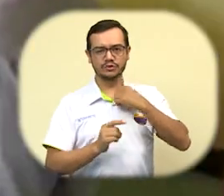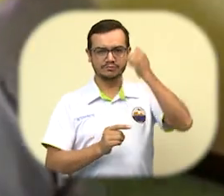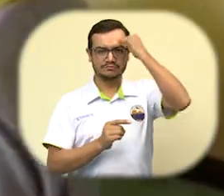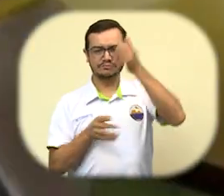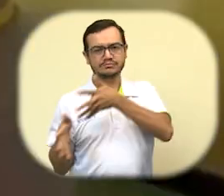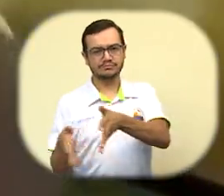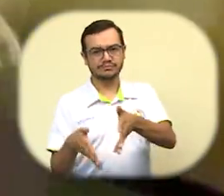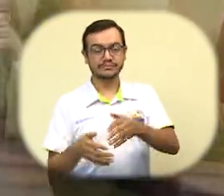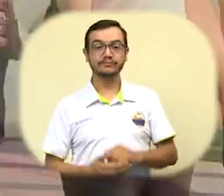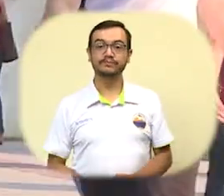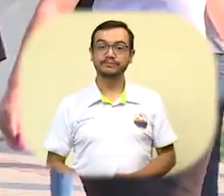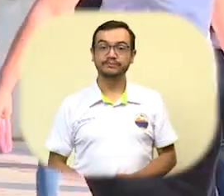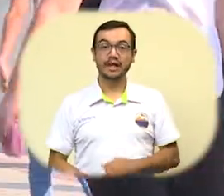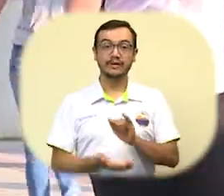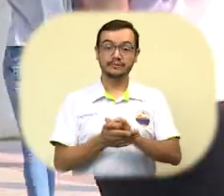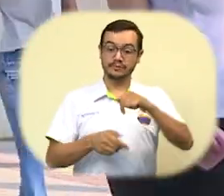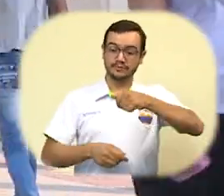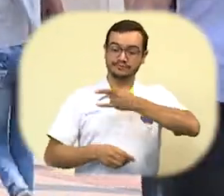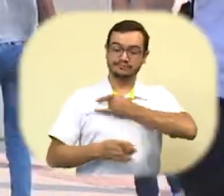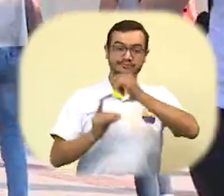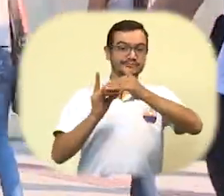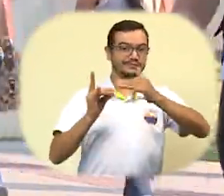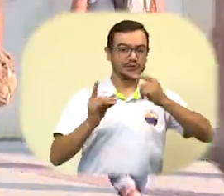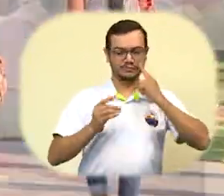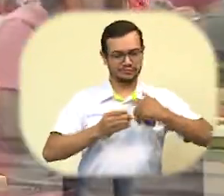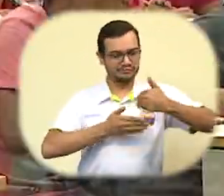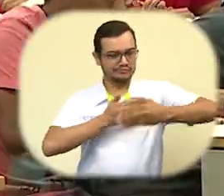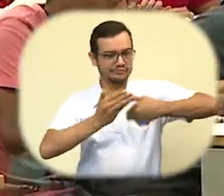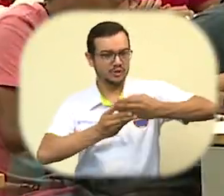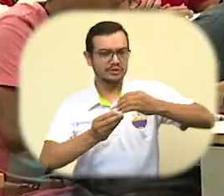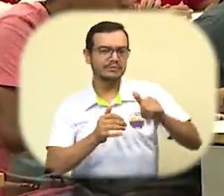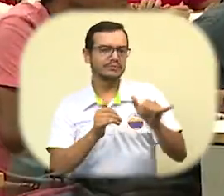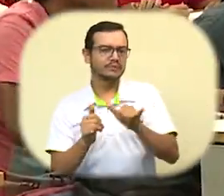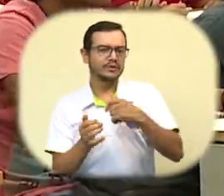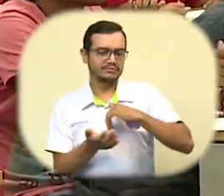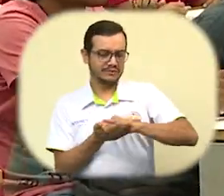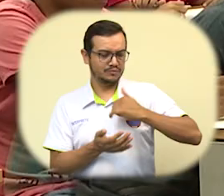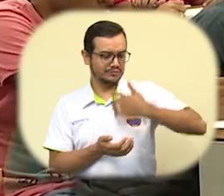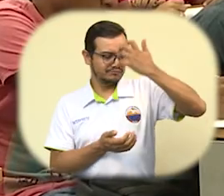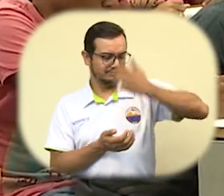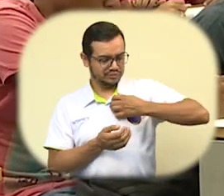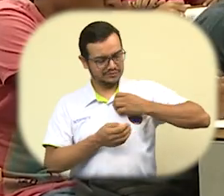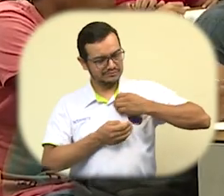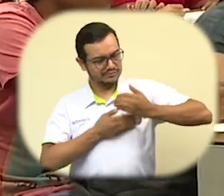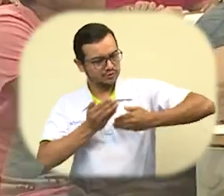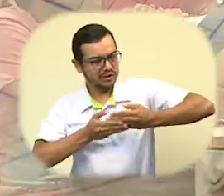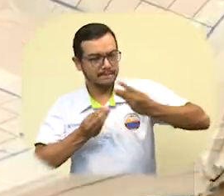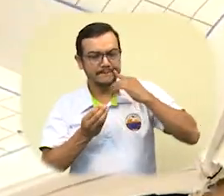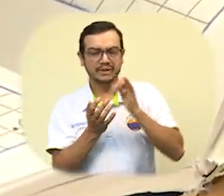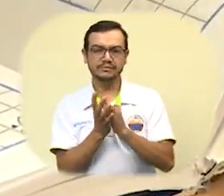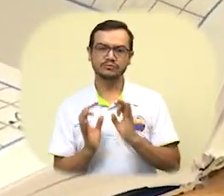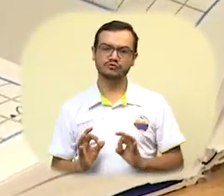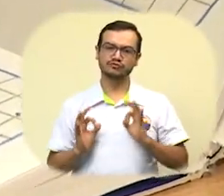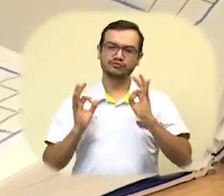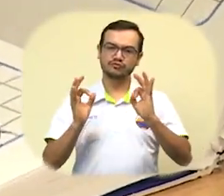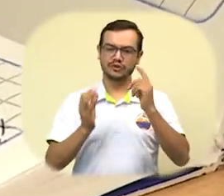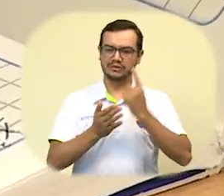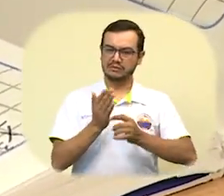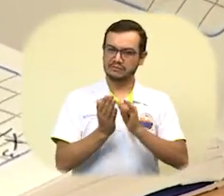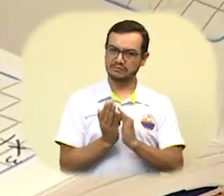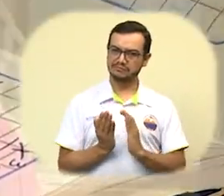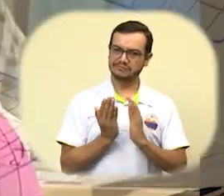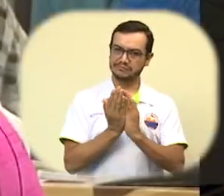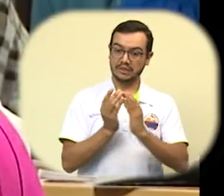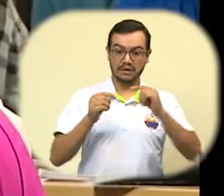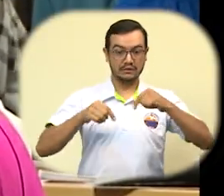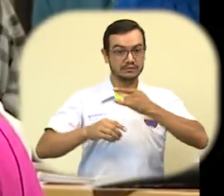de crecimiento y consolidación que viene cumpliendo Unimagdalena, a través de su proceso de autoevaluación con fines de renovación de la acreditación institucional de